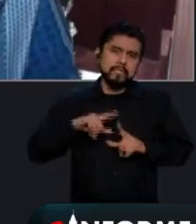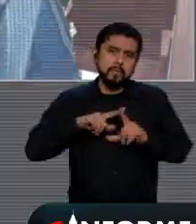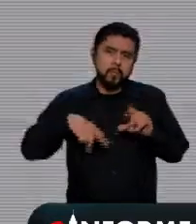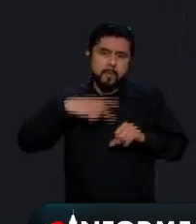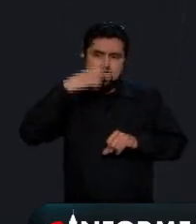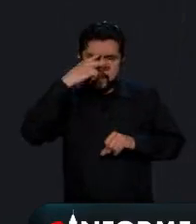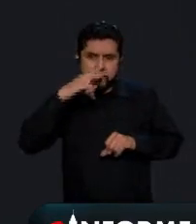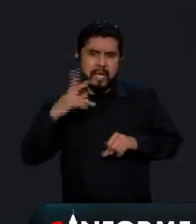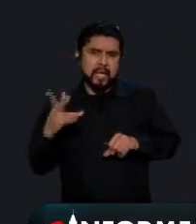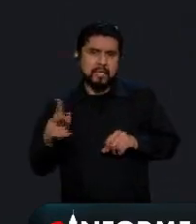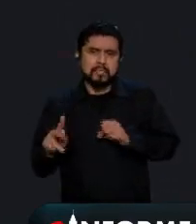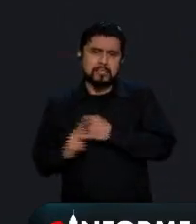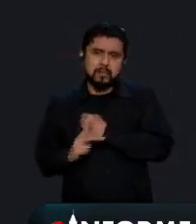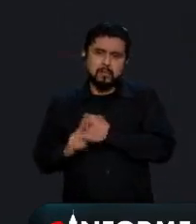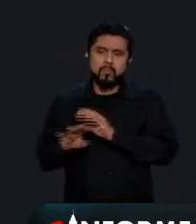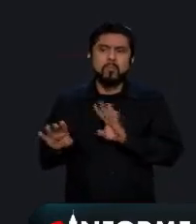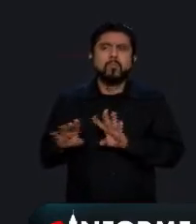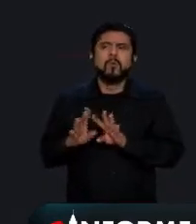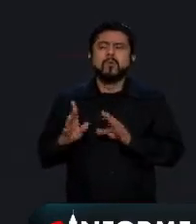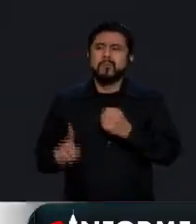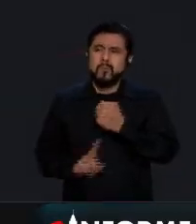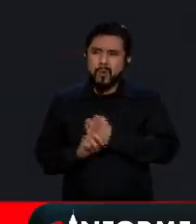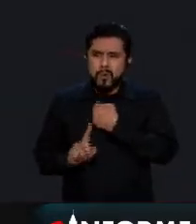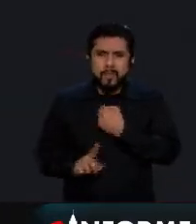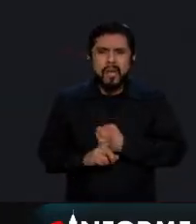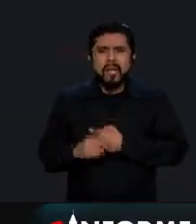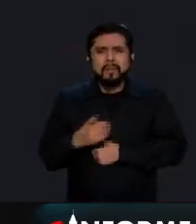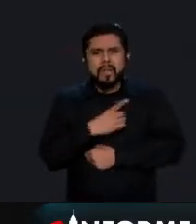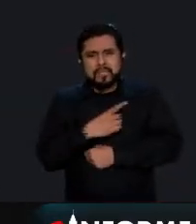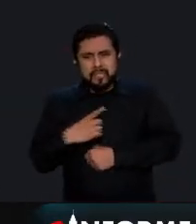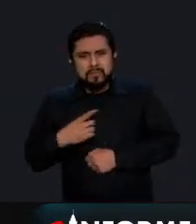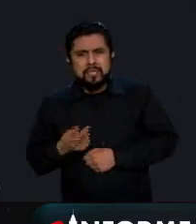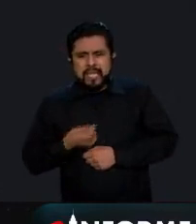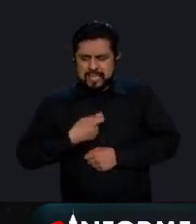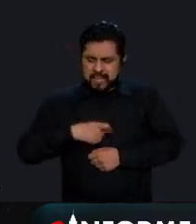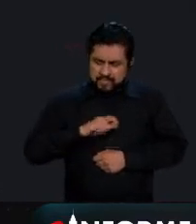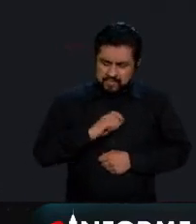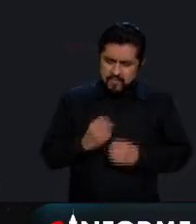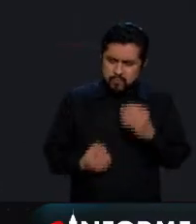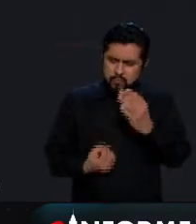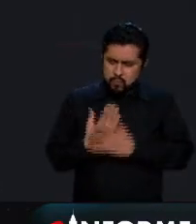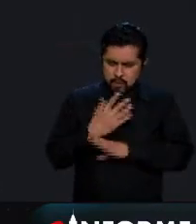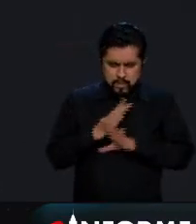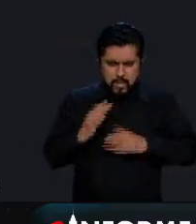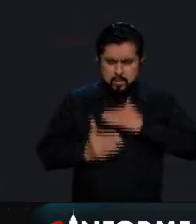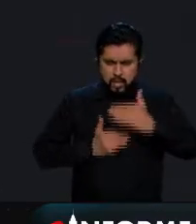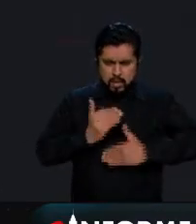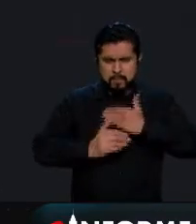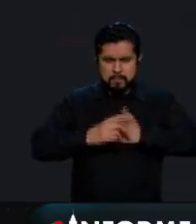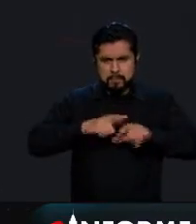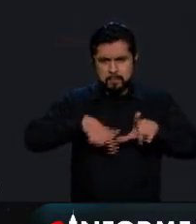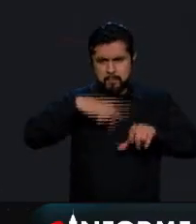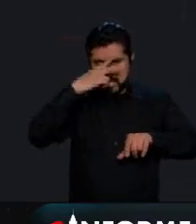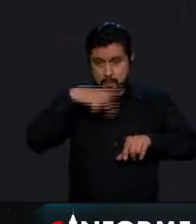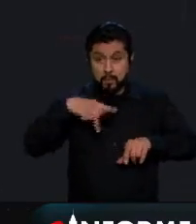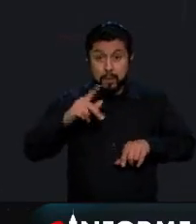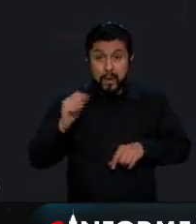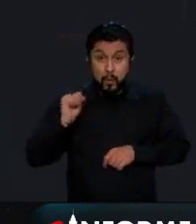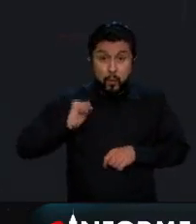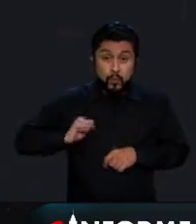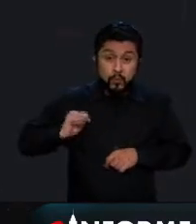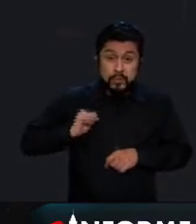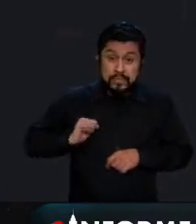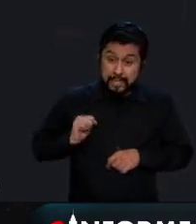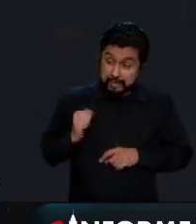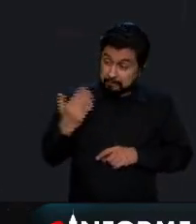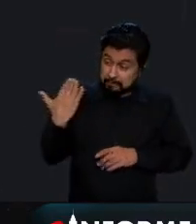asediado, un país amenazado, un país que necesitaba refrendar su propia identidad y que lo conseguimos, vaya. Pero un siglo y medio, bueno, un siglo